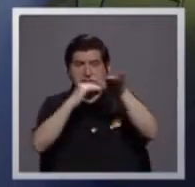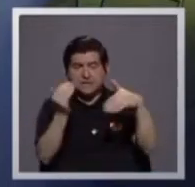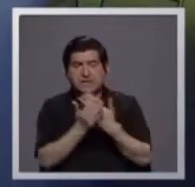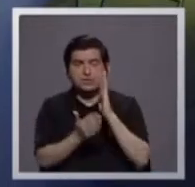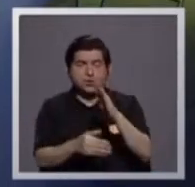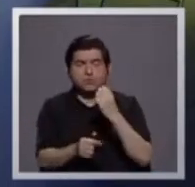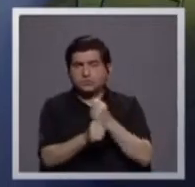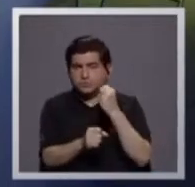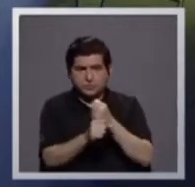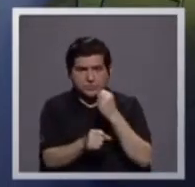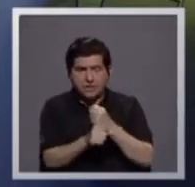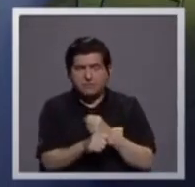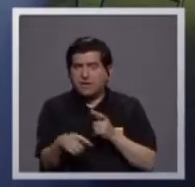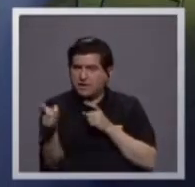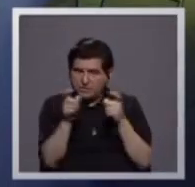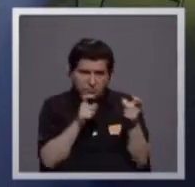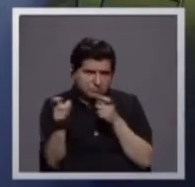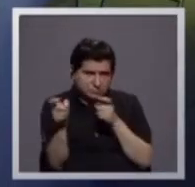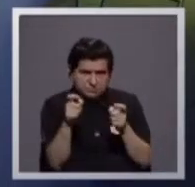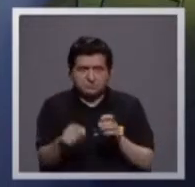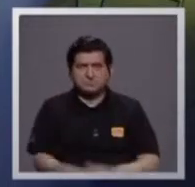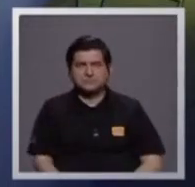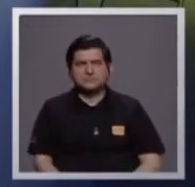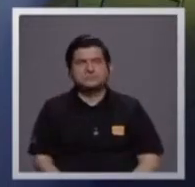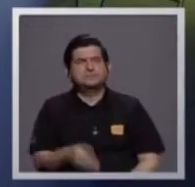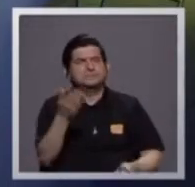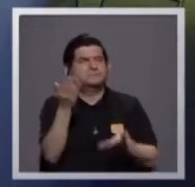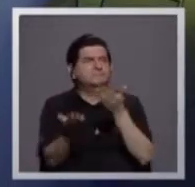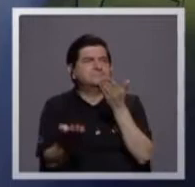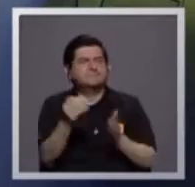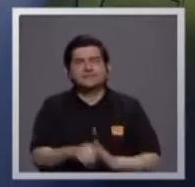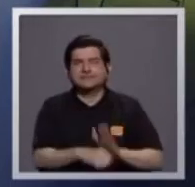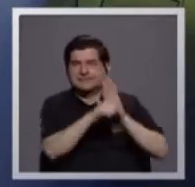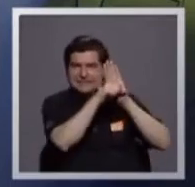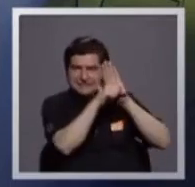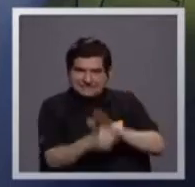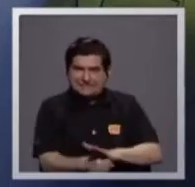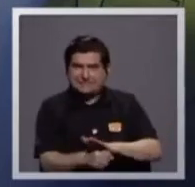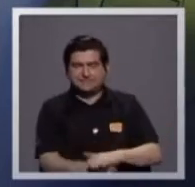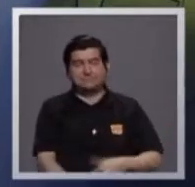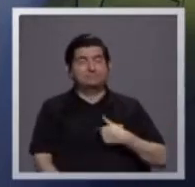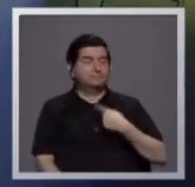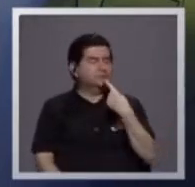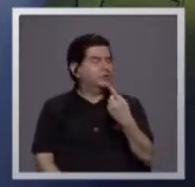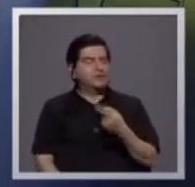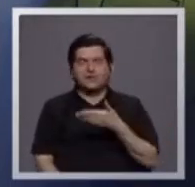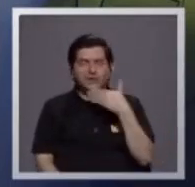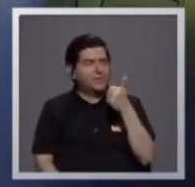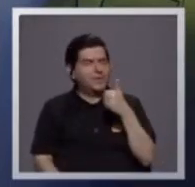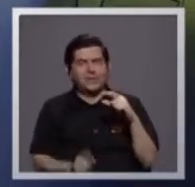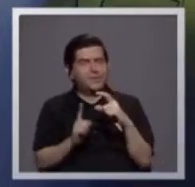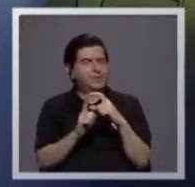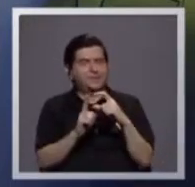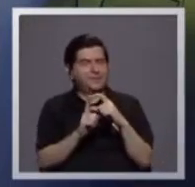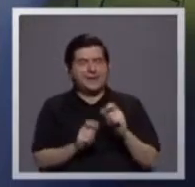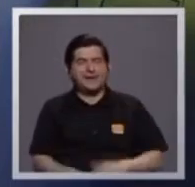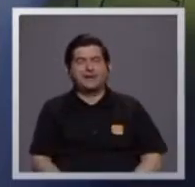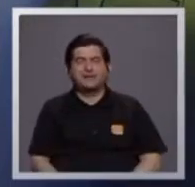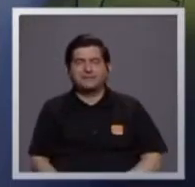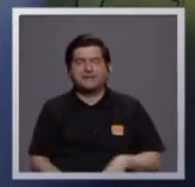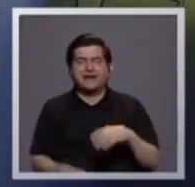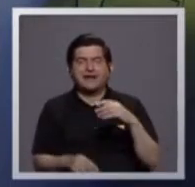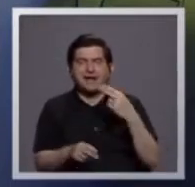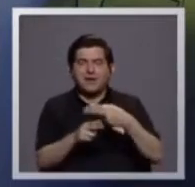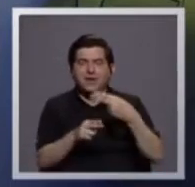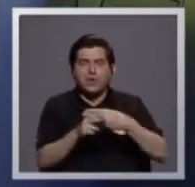su operar administrativo y un poco por la represión. Por eso no menciono cuáles países, pero eso no solo está